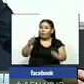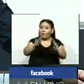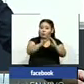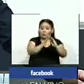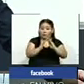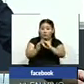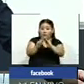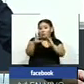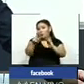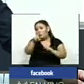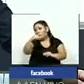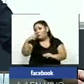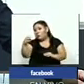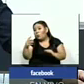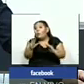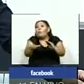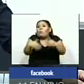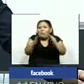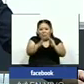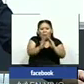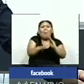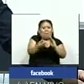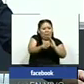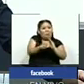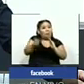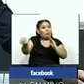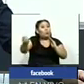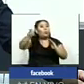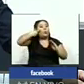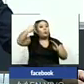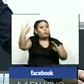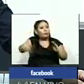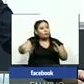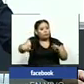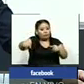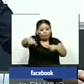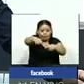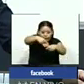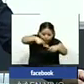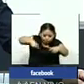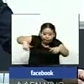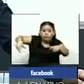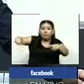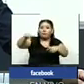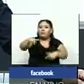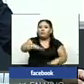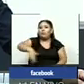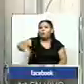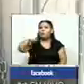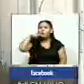por el riesgo inminente que representa la cárcava que mantiene a este punto en alerta roja.